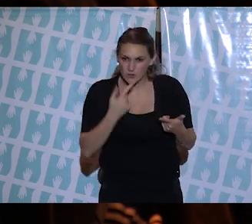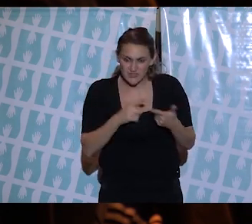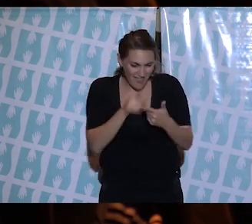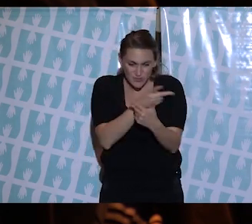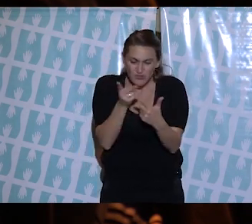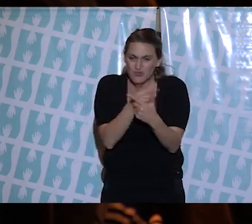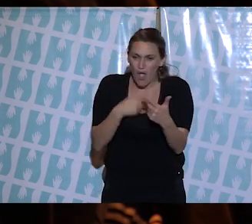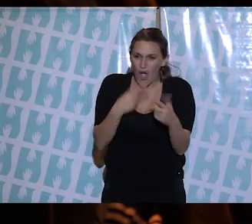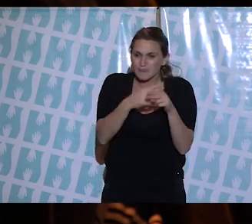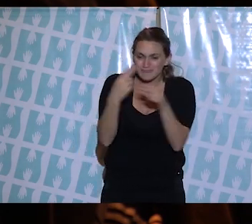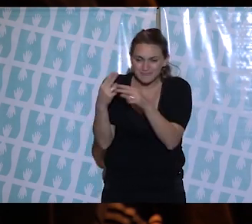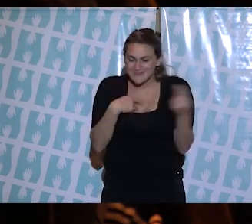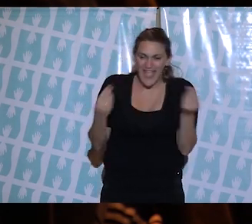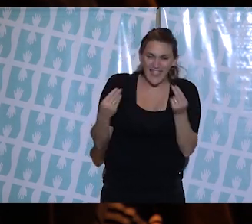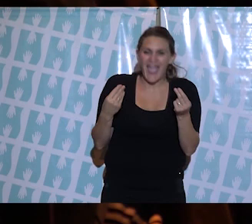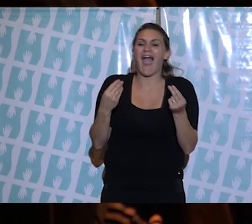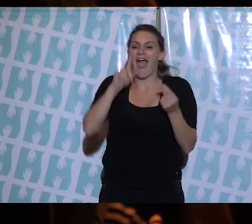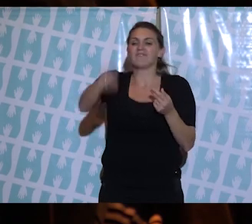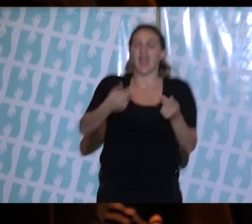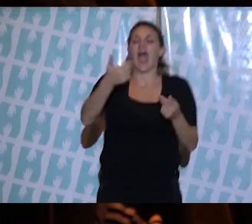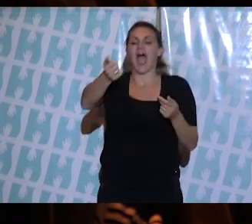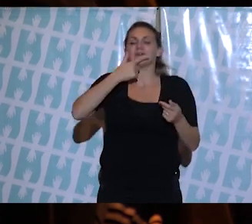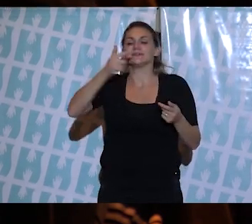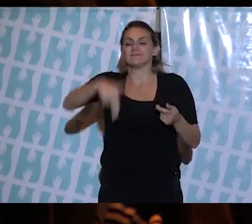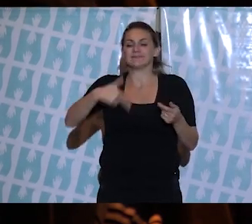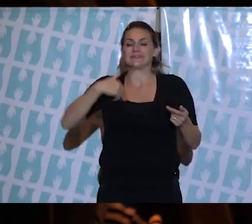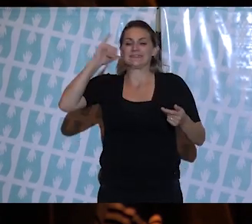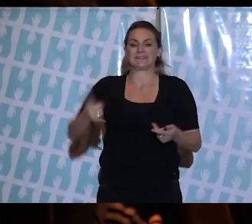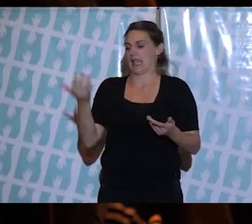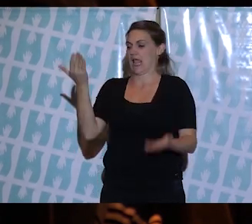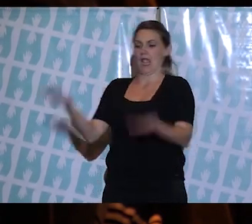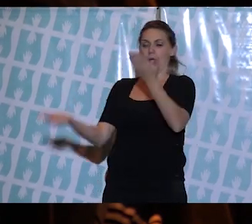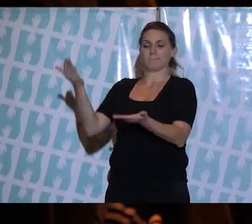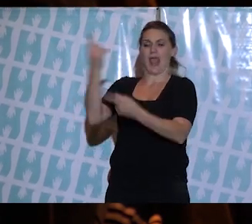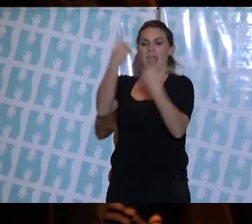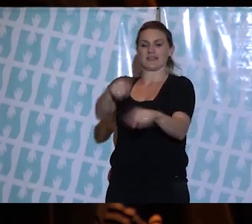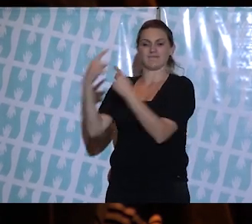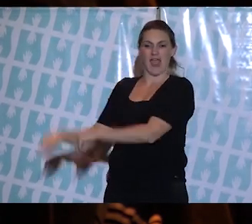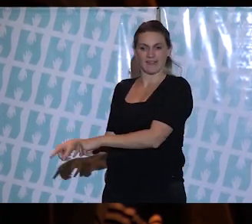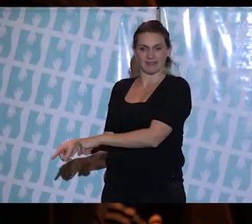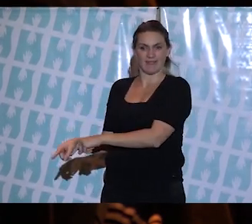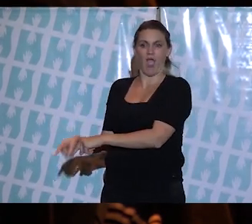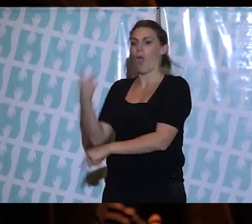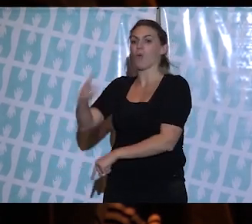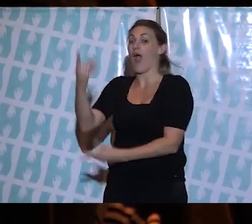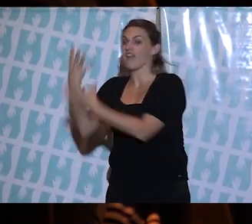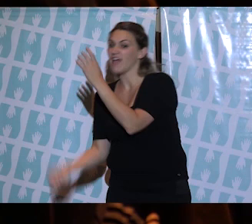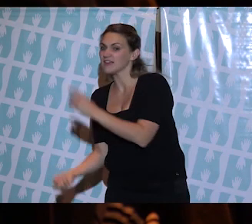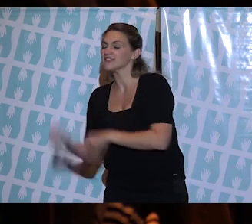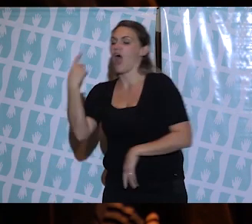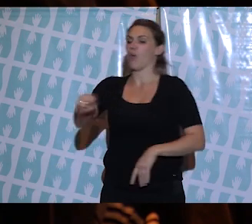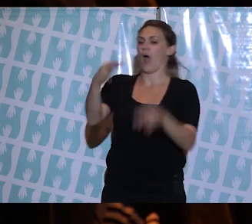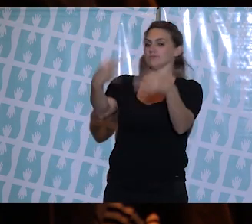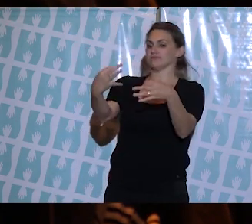que utilicemos esas biopsias como marcadoras inequívocas de enfermedad de Parkinson. Por otra parte, se